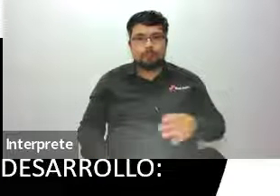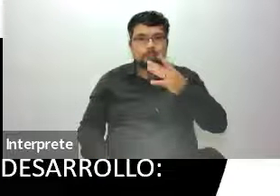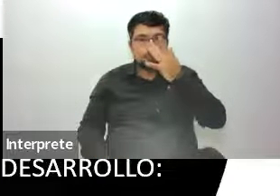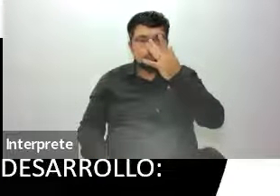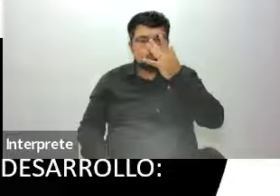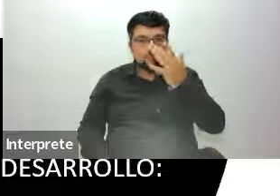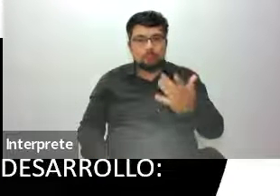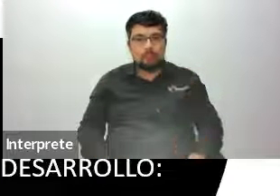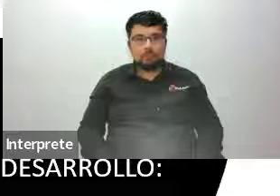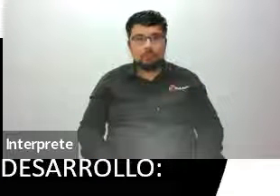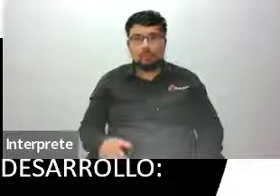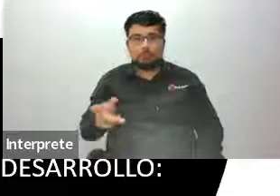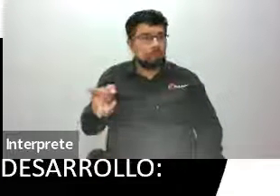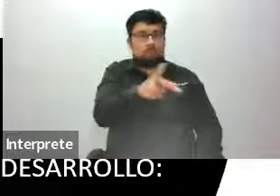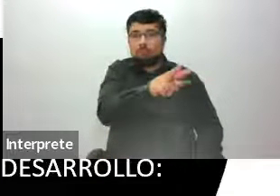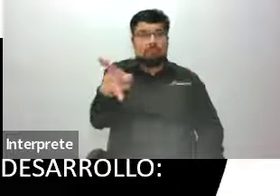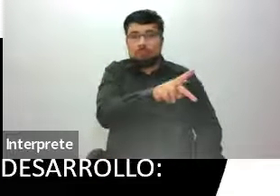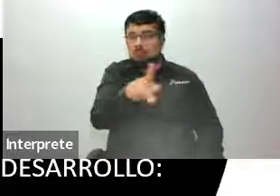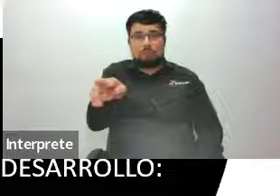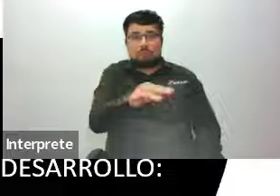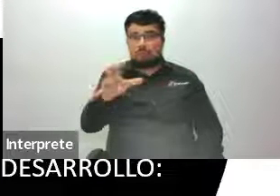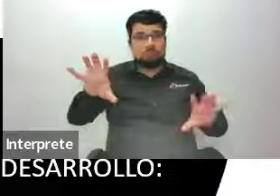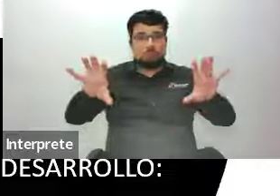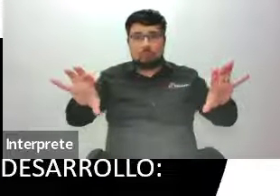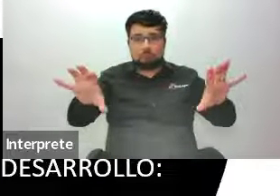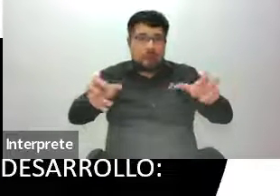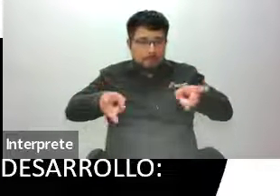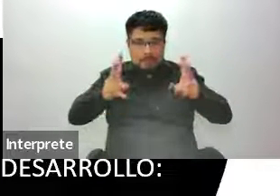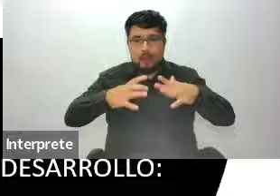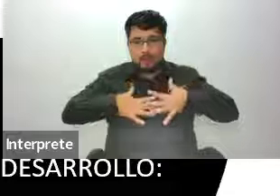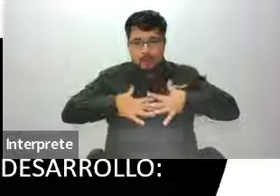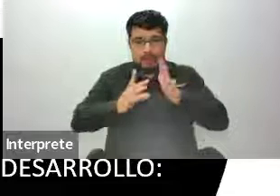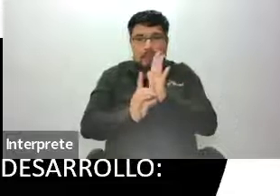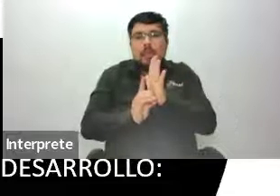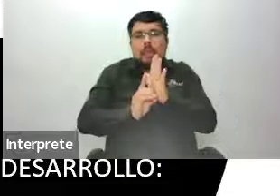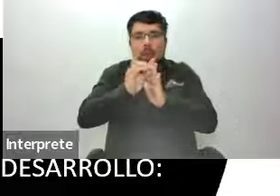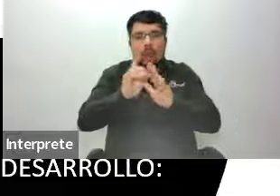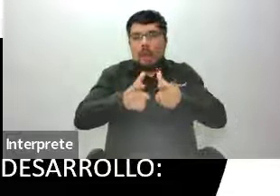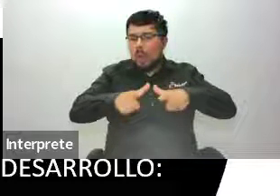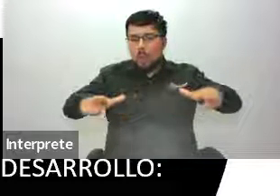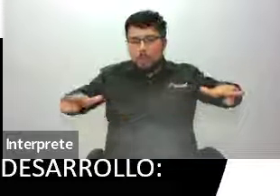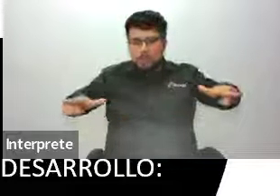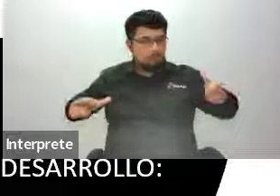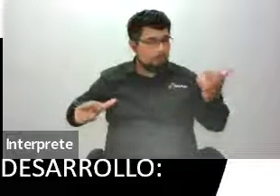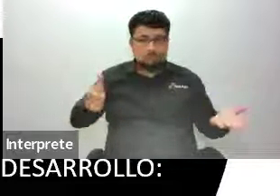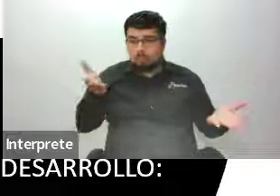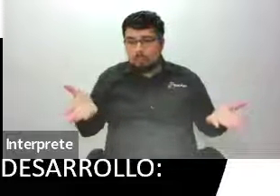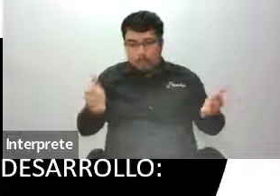Ambas me permitirían entonces desarrollarme lingüísticamente, ambas me permitirían desarrollarme cognitiva y